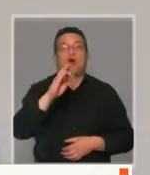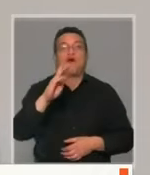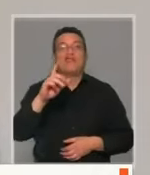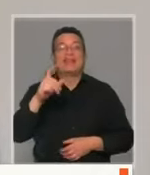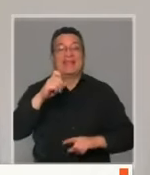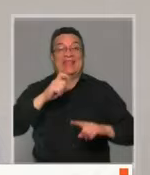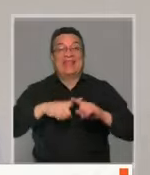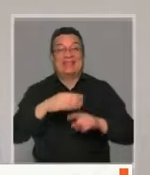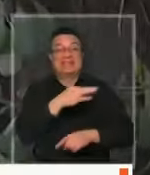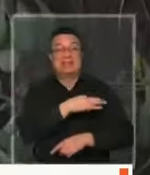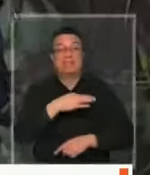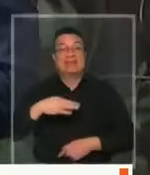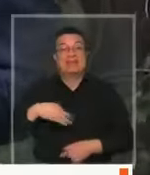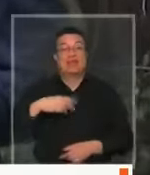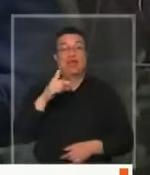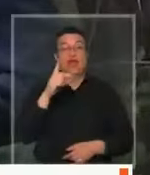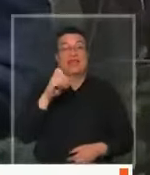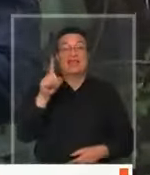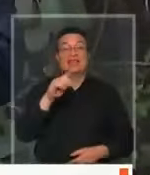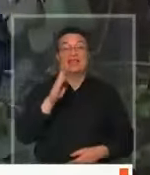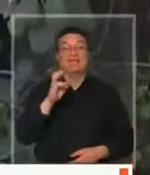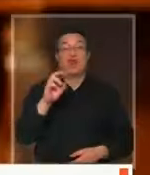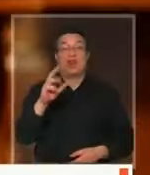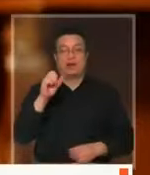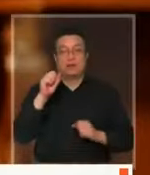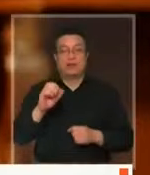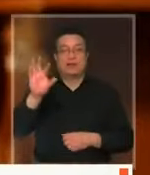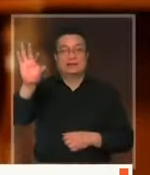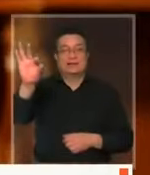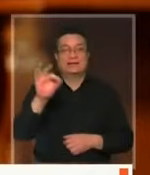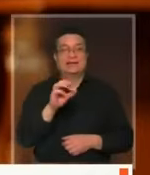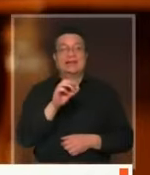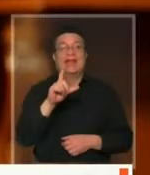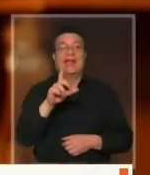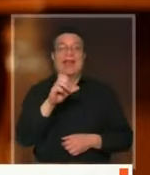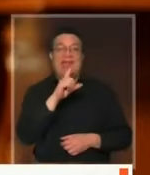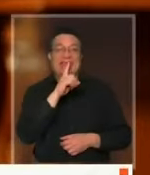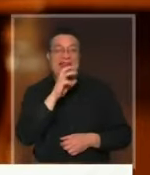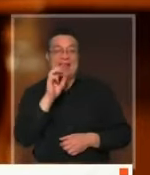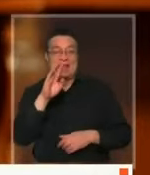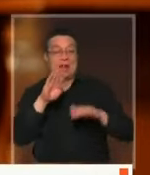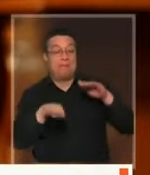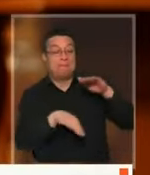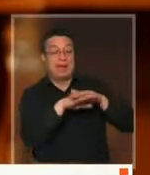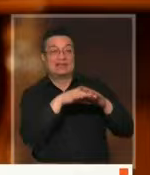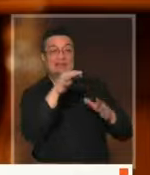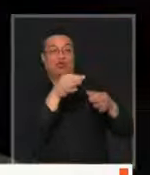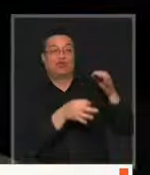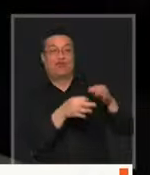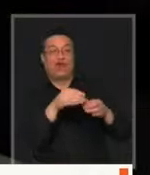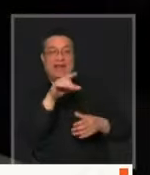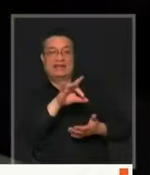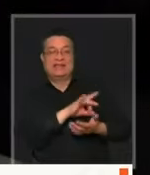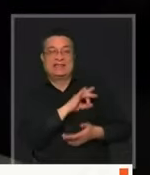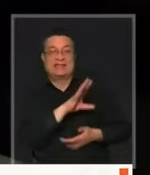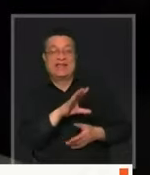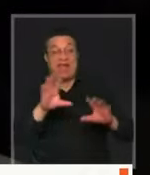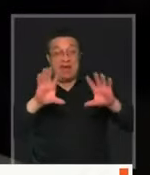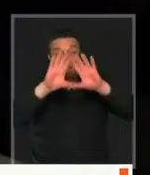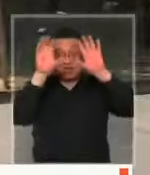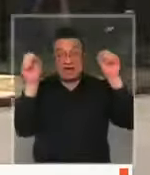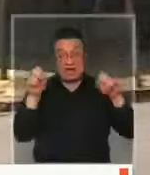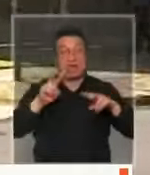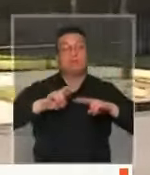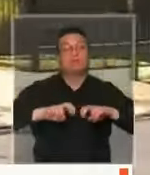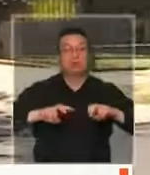de Defensa Mario Desbordes para favorecer el nombramiento de María Teresa Letelier en el máximo tribunal del país, tras lo cual la Fiscalía abrió investigación y